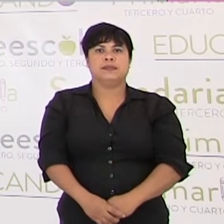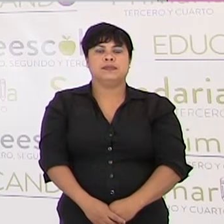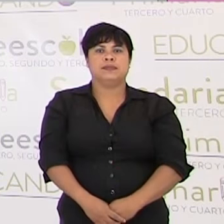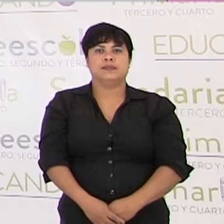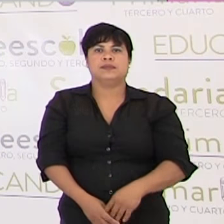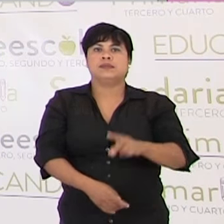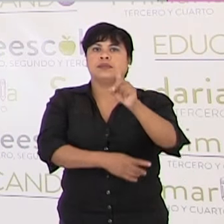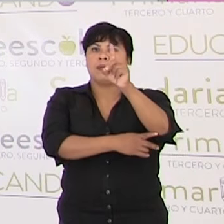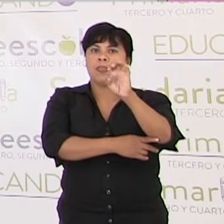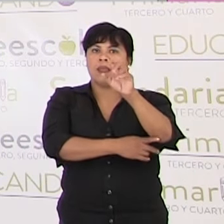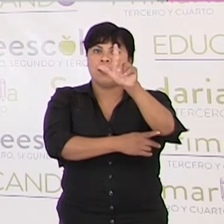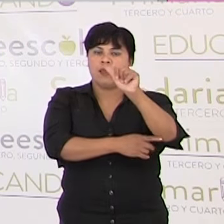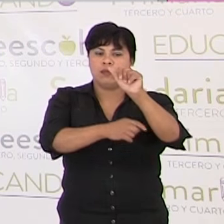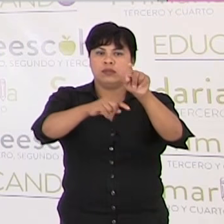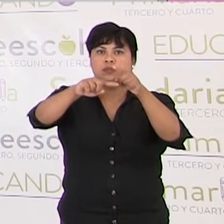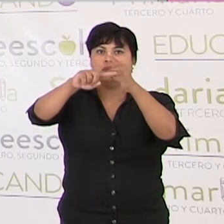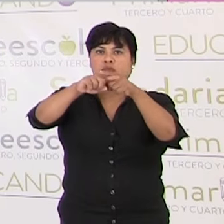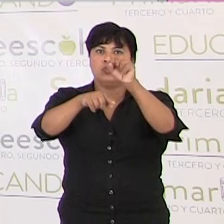de la suma